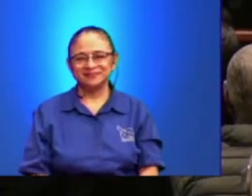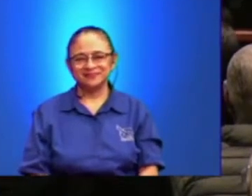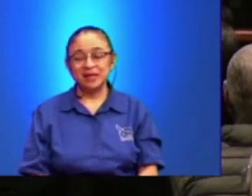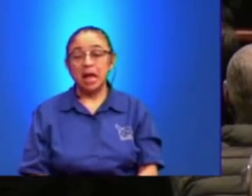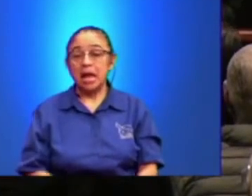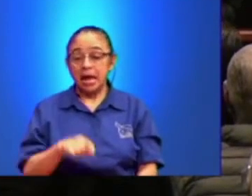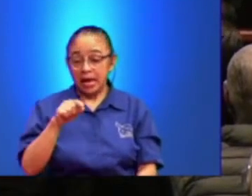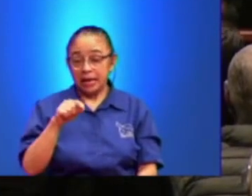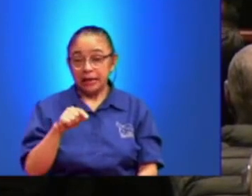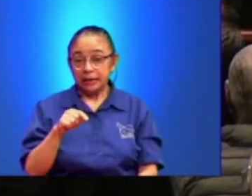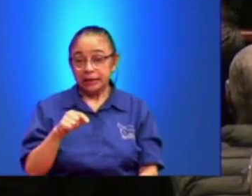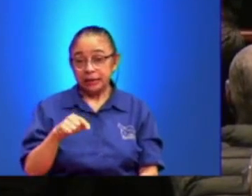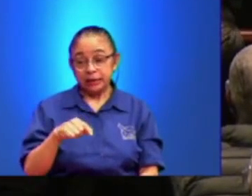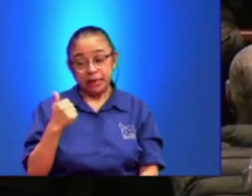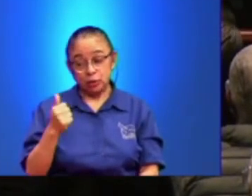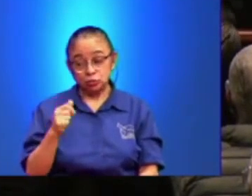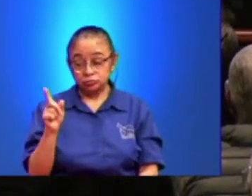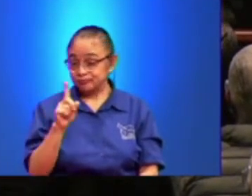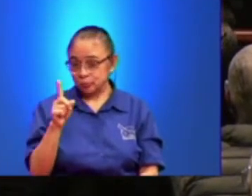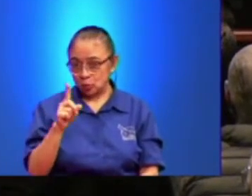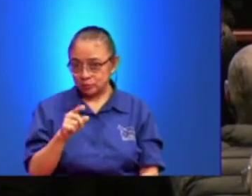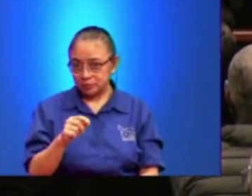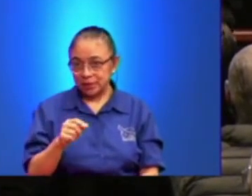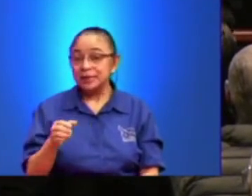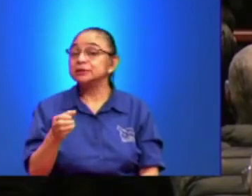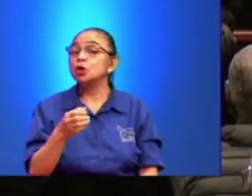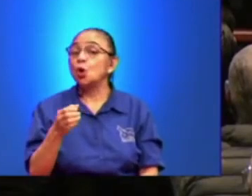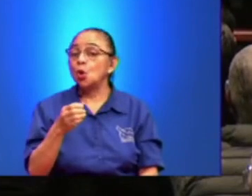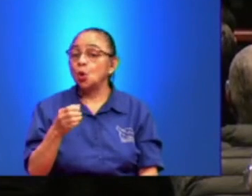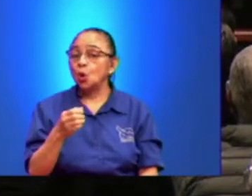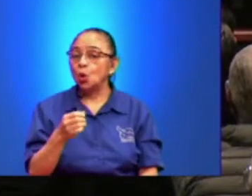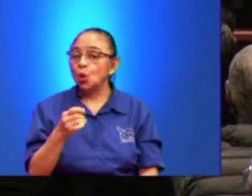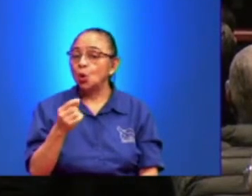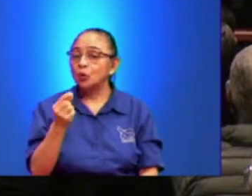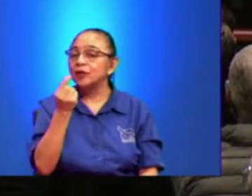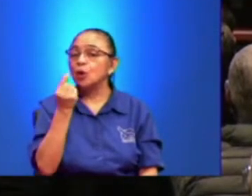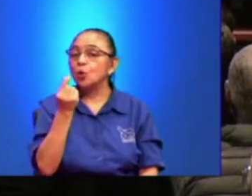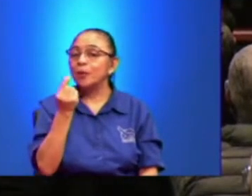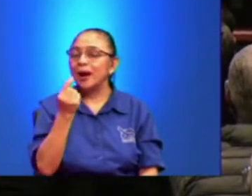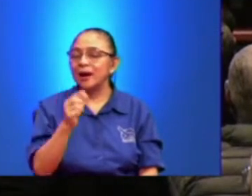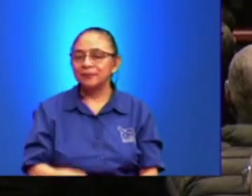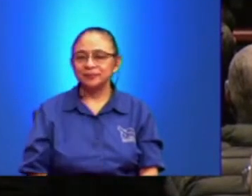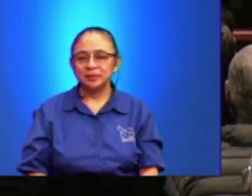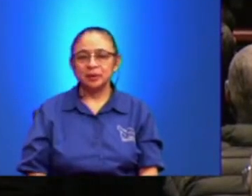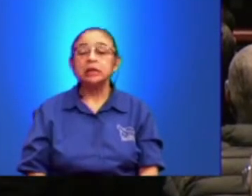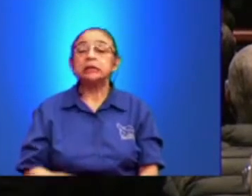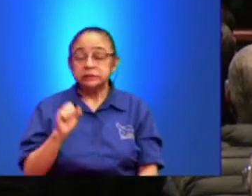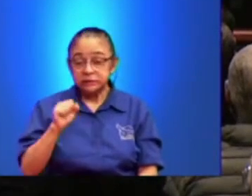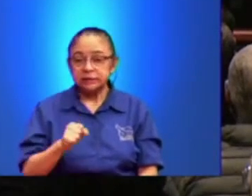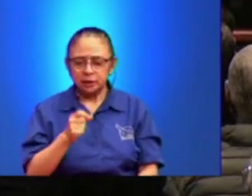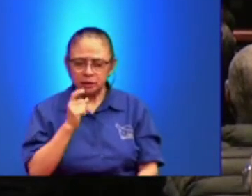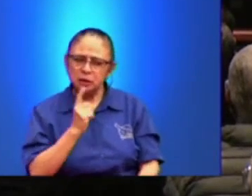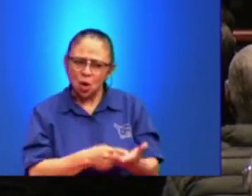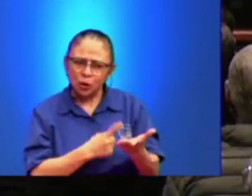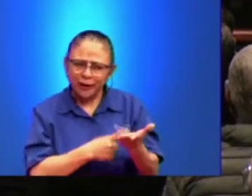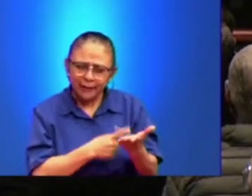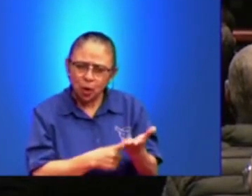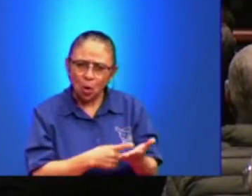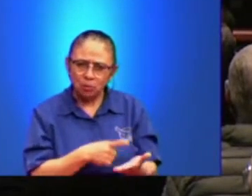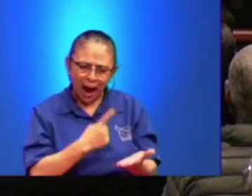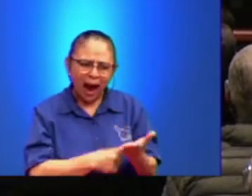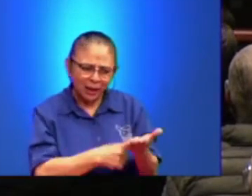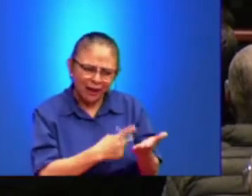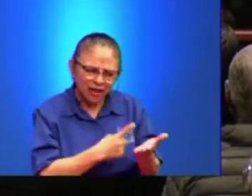es jugo de uva ahí les hubiera dicho pues no les dijo eso pero si lo regañó porque lo